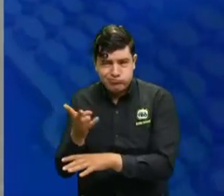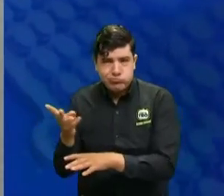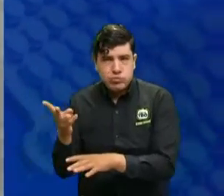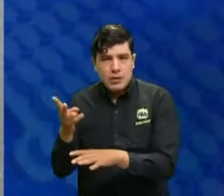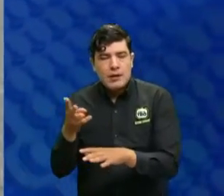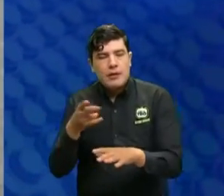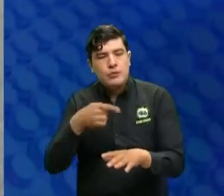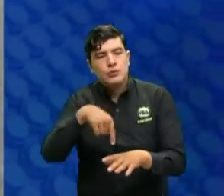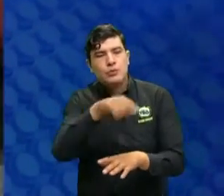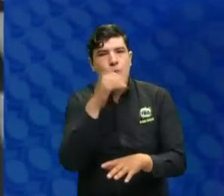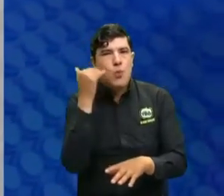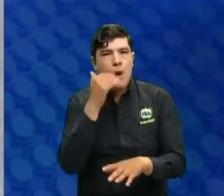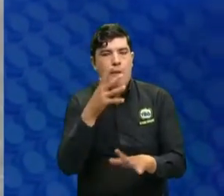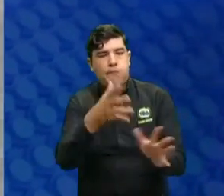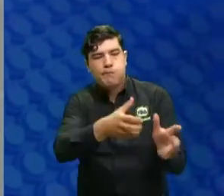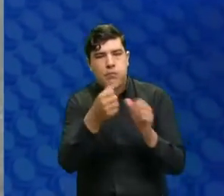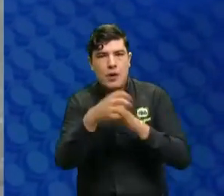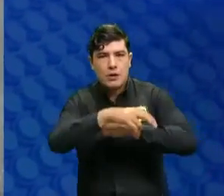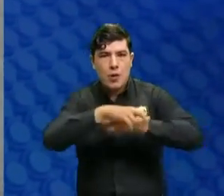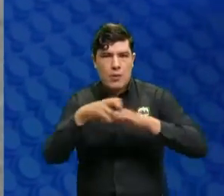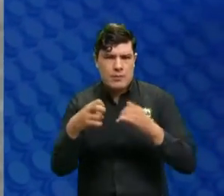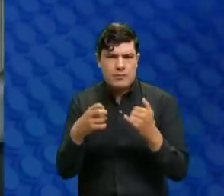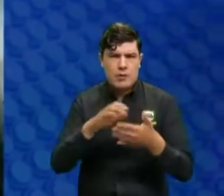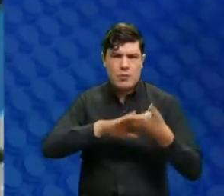solo esqueleto ya gordito.